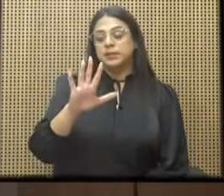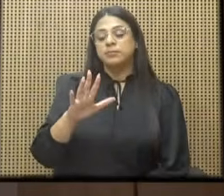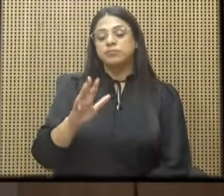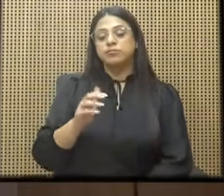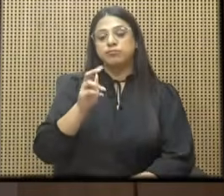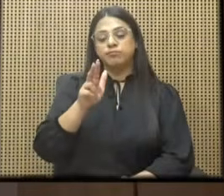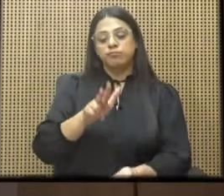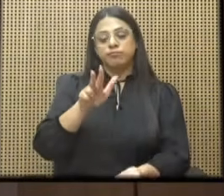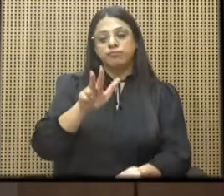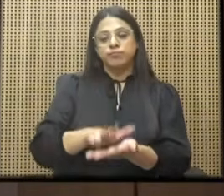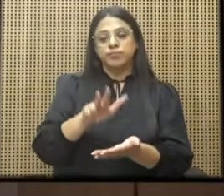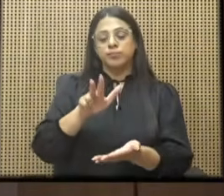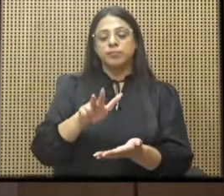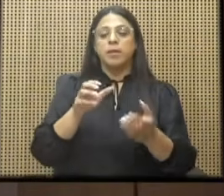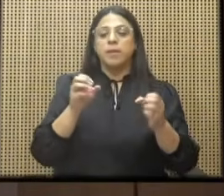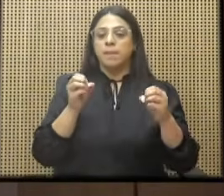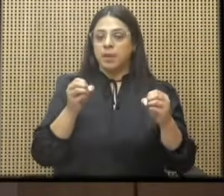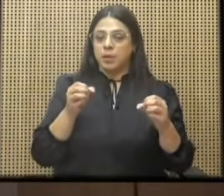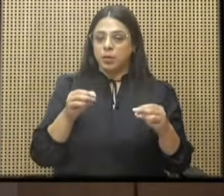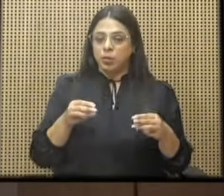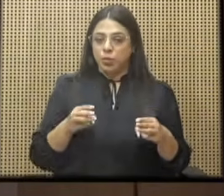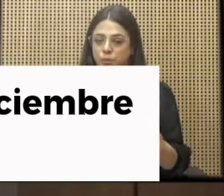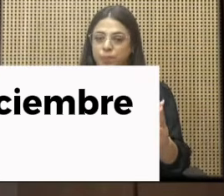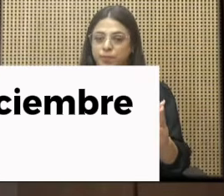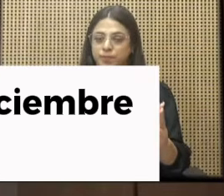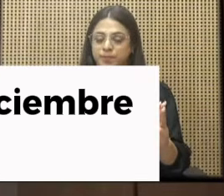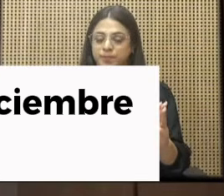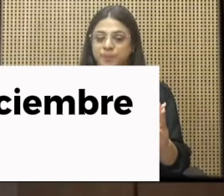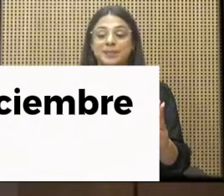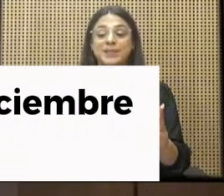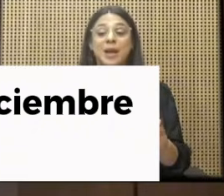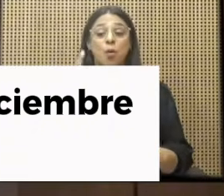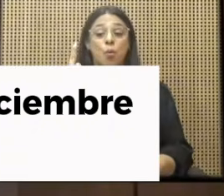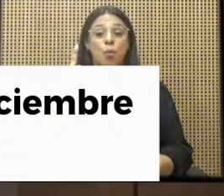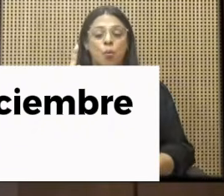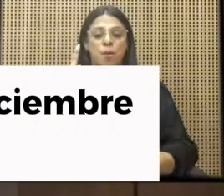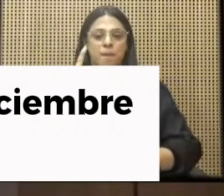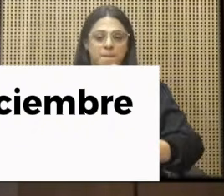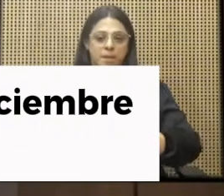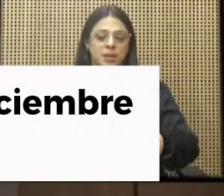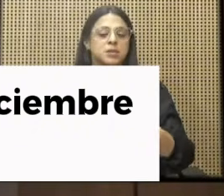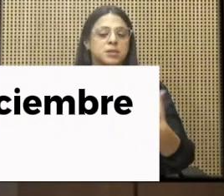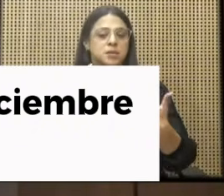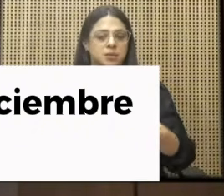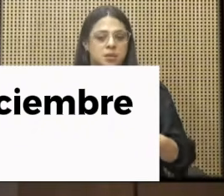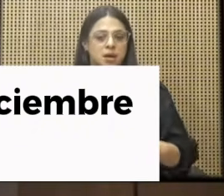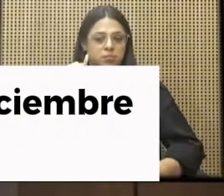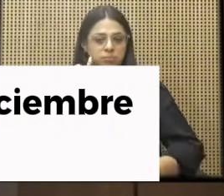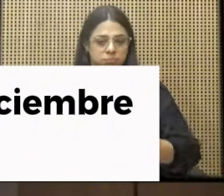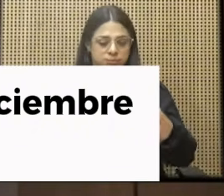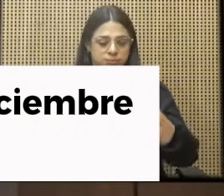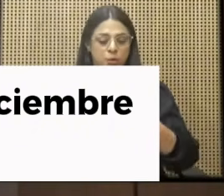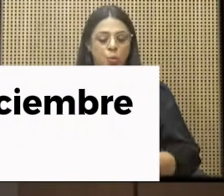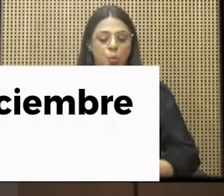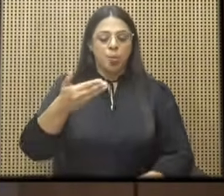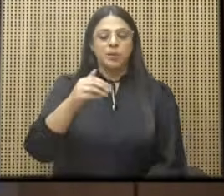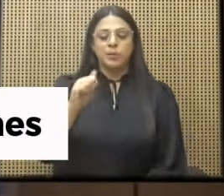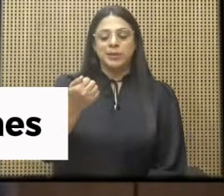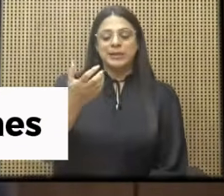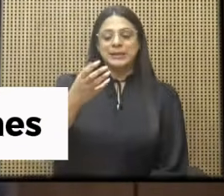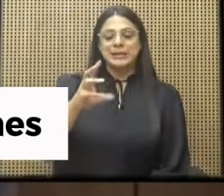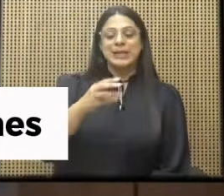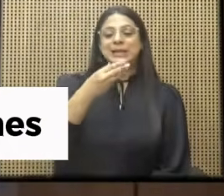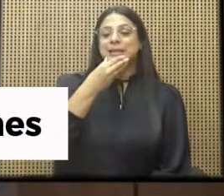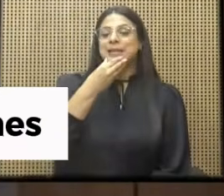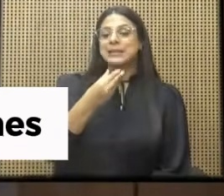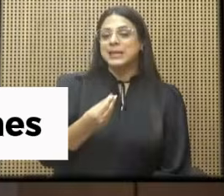metodología y a un mes de que vencieran, porque vencían el 16 de diciembre del 25,